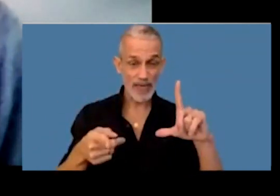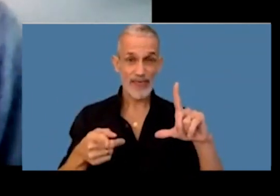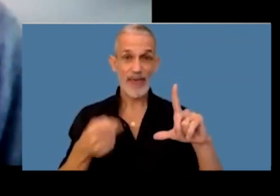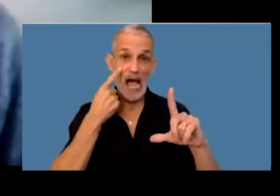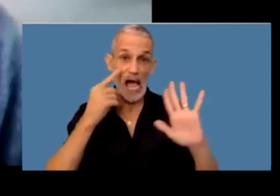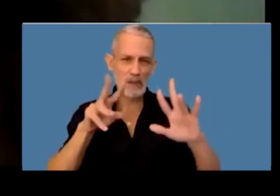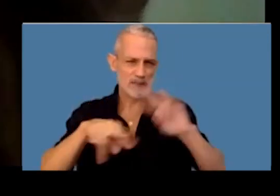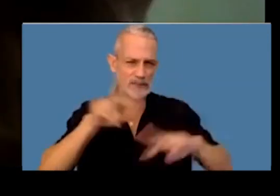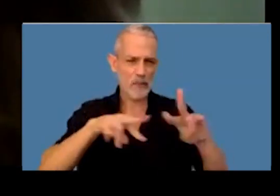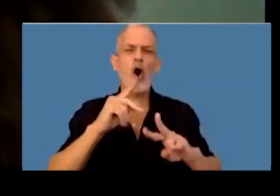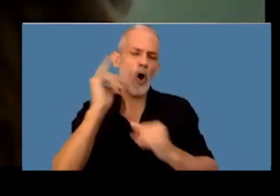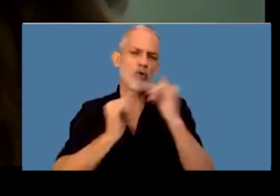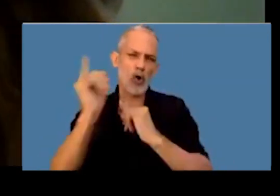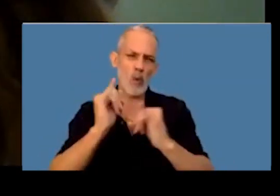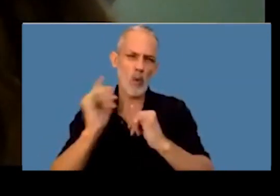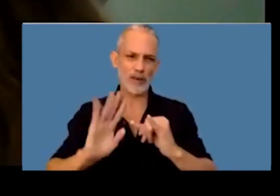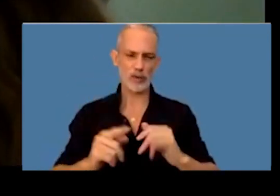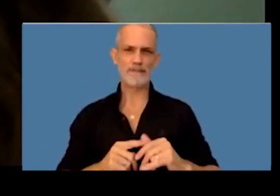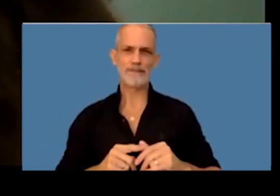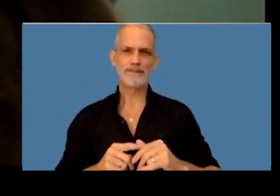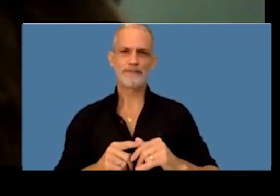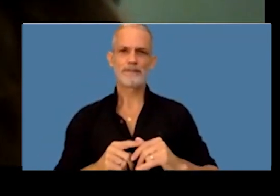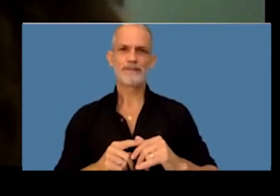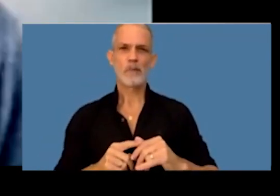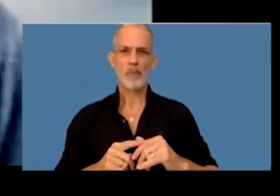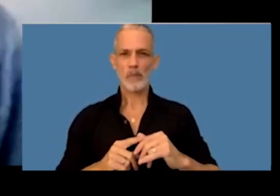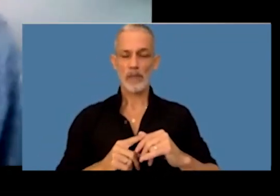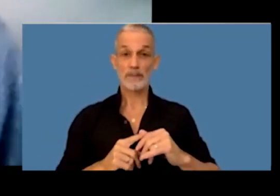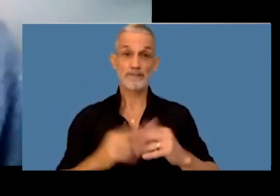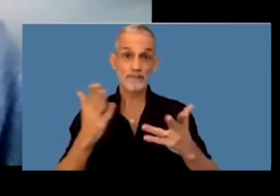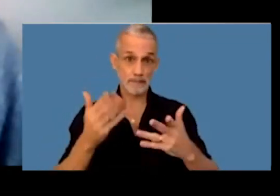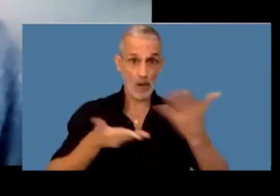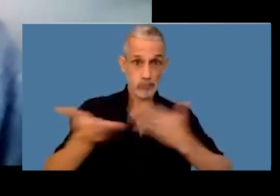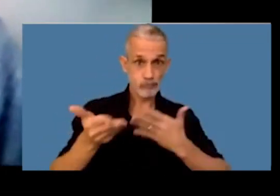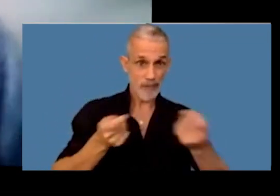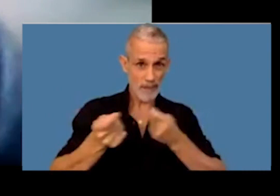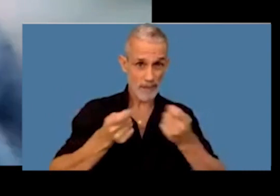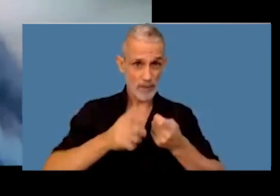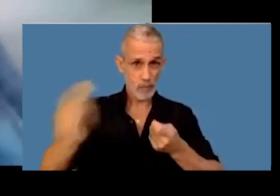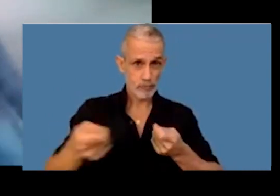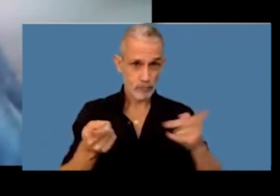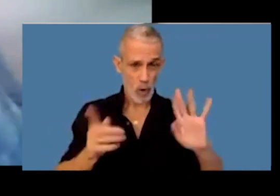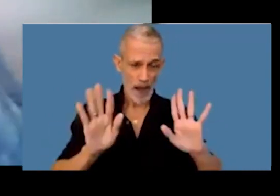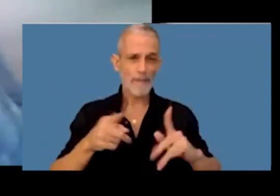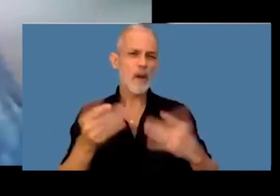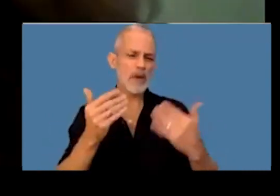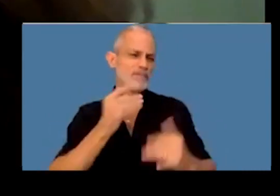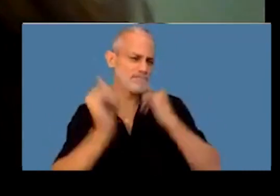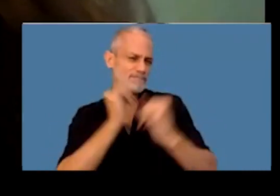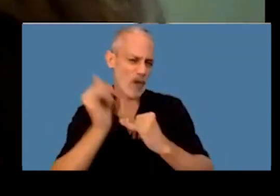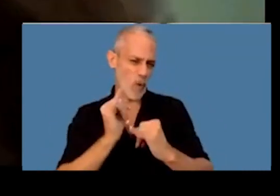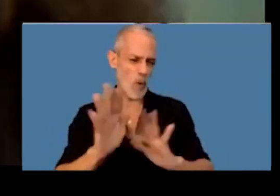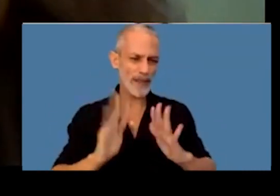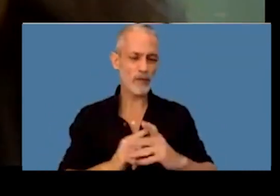se los cuento. Ahí, César, te pongo como coanfitrión si querés, si querés compartir la voz. Bien. Mientras tanto voy comentándole. Sí, por Hay